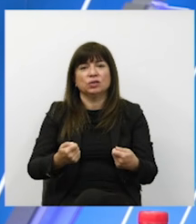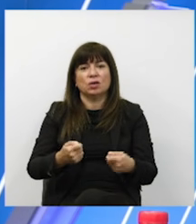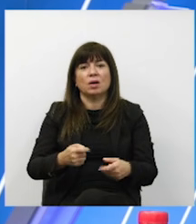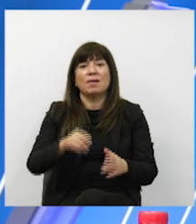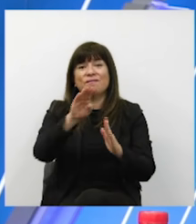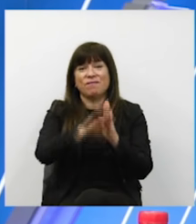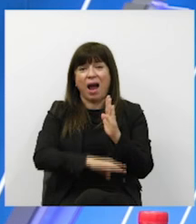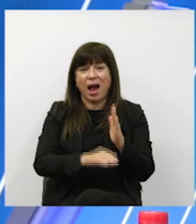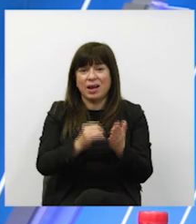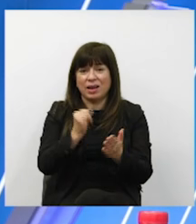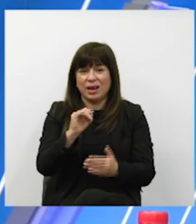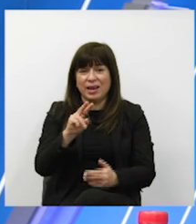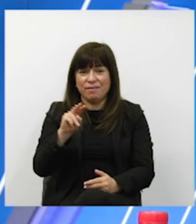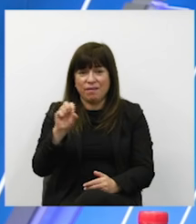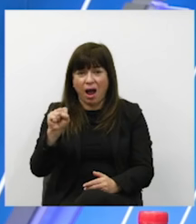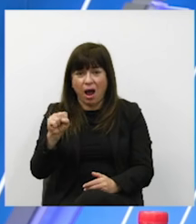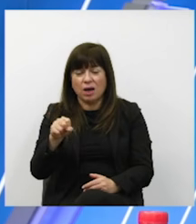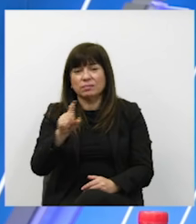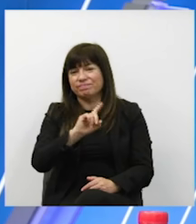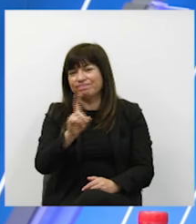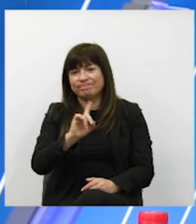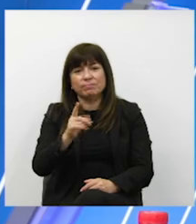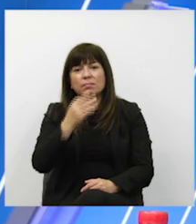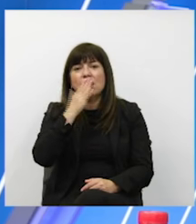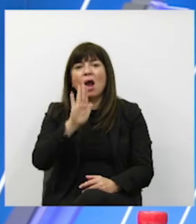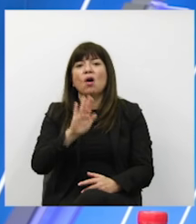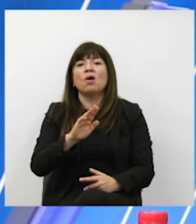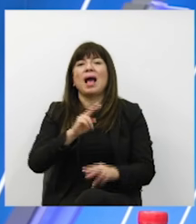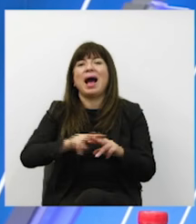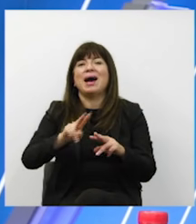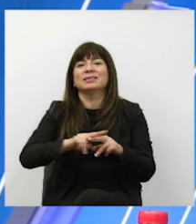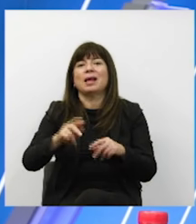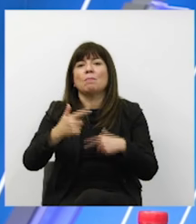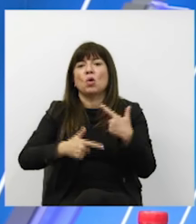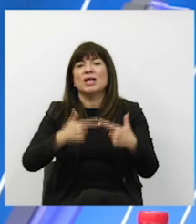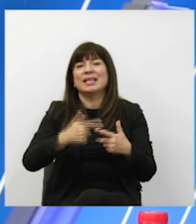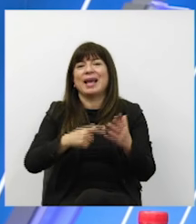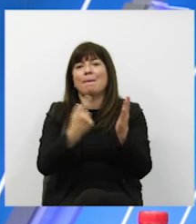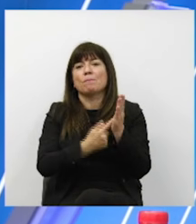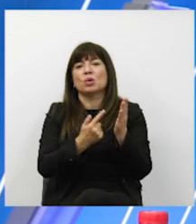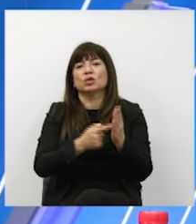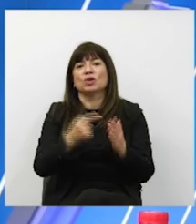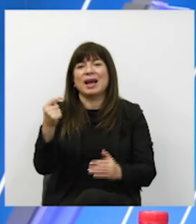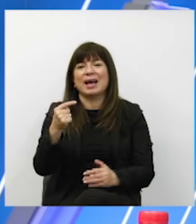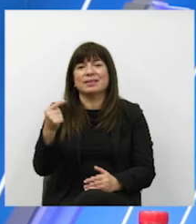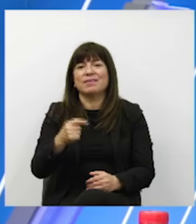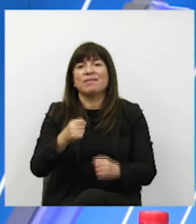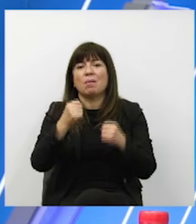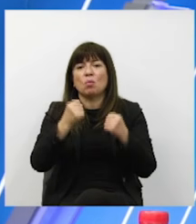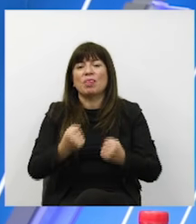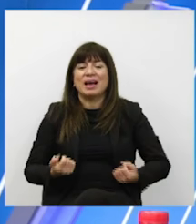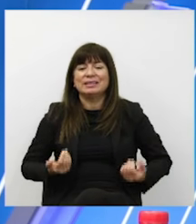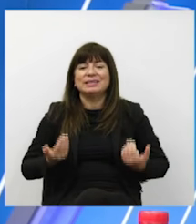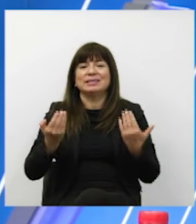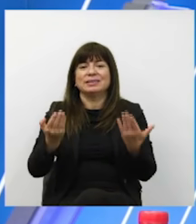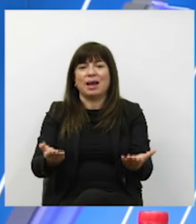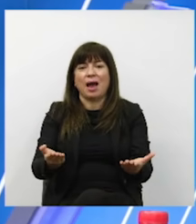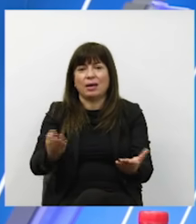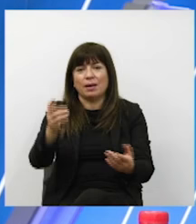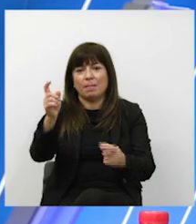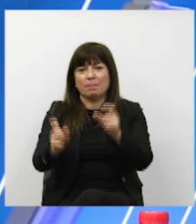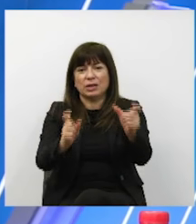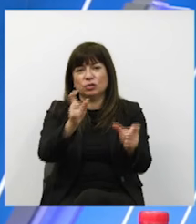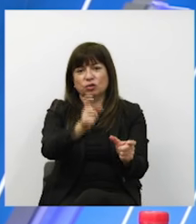que bajar el IVA tenemos que ver a lo mejor cómo hacer políticas de impuesto negativo, que se llama, de que le pueda llegar a la gente que le es